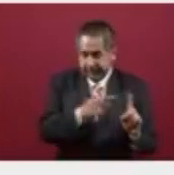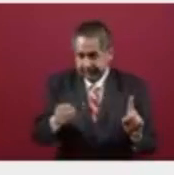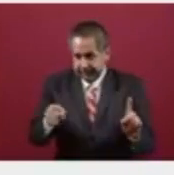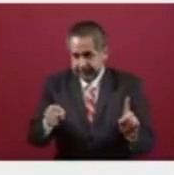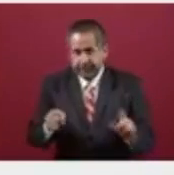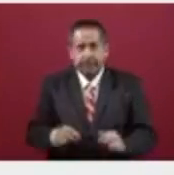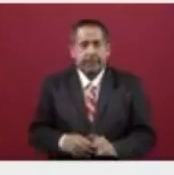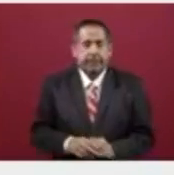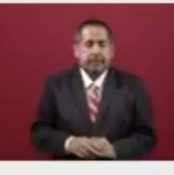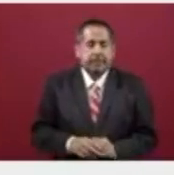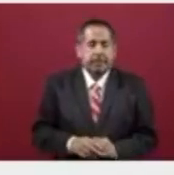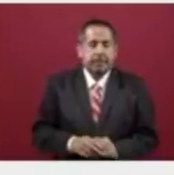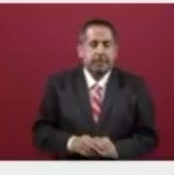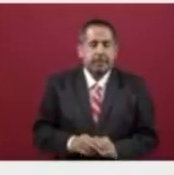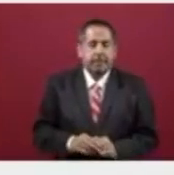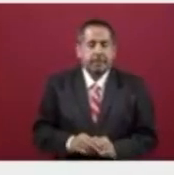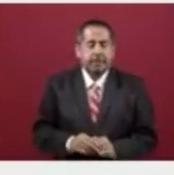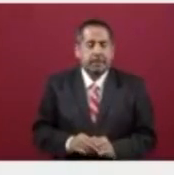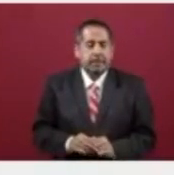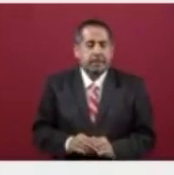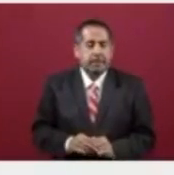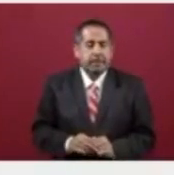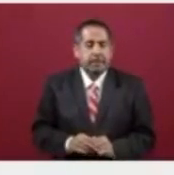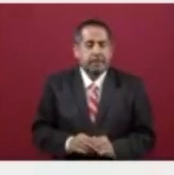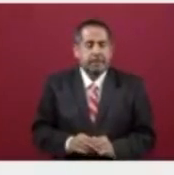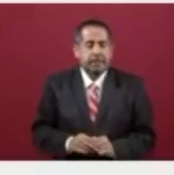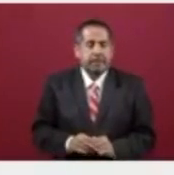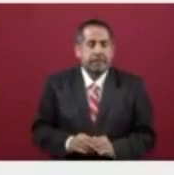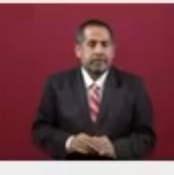no quiero echar mentiras,